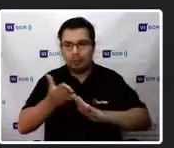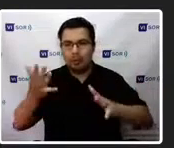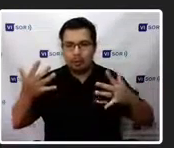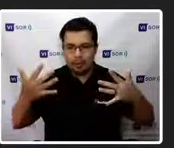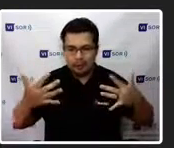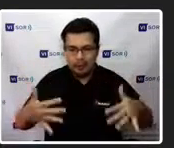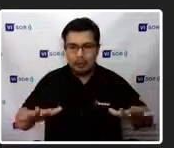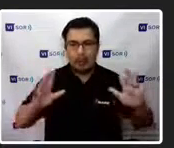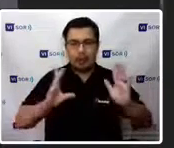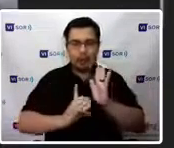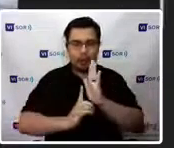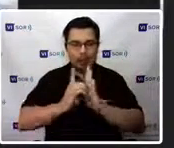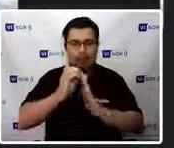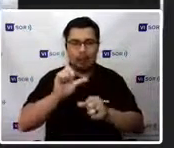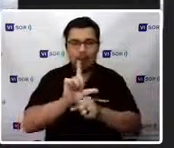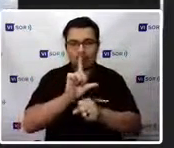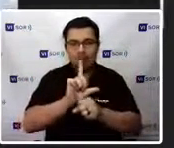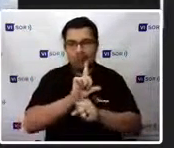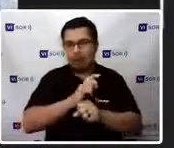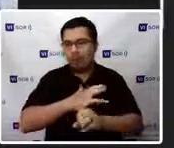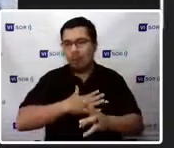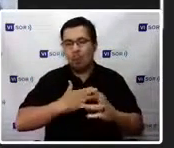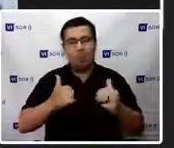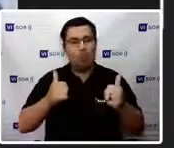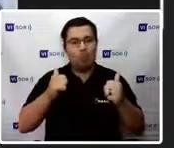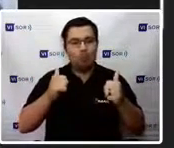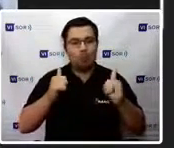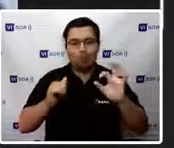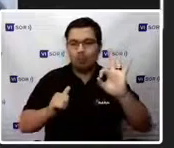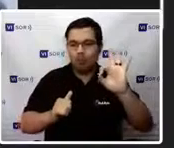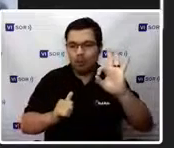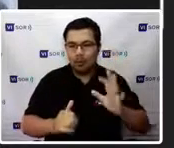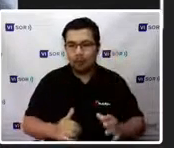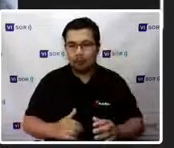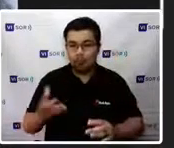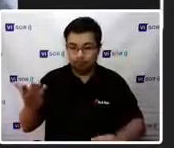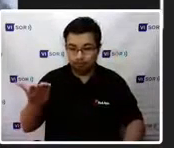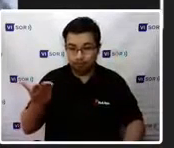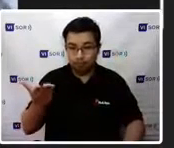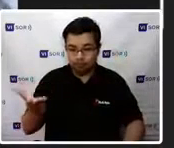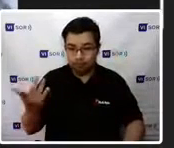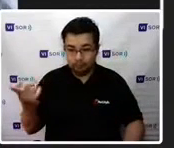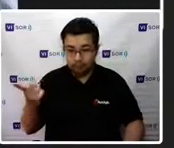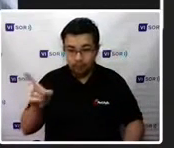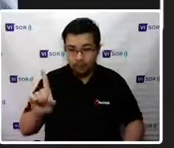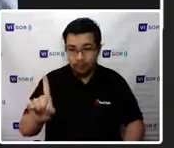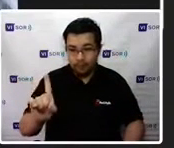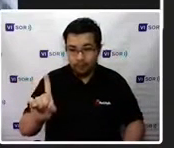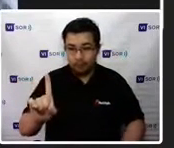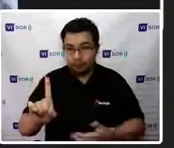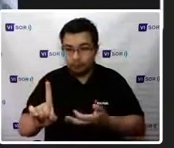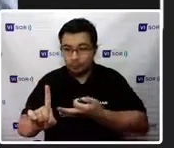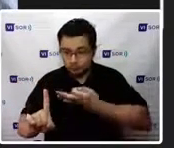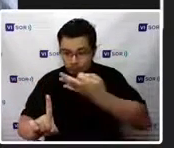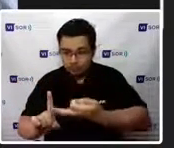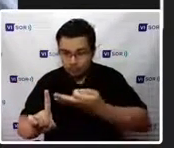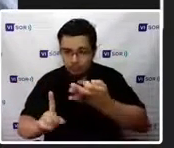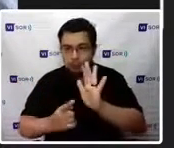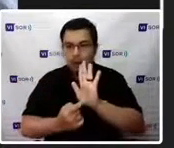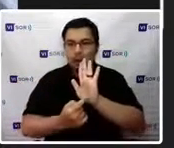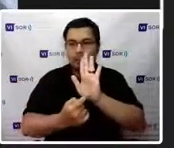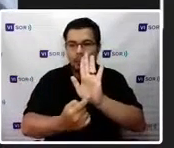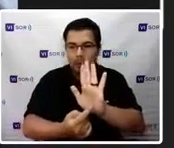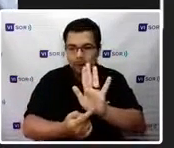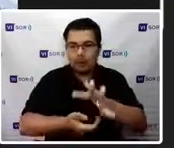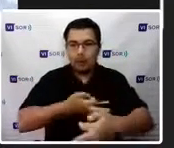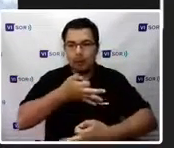súper, súper bien. Perfecto, súper. Juan Sebastián, te dejo entonces un poquito para que nos comentes, te presentes este presente, nos cuentes un poquito de